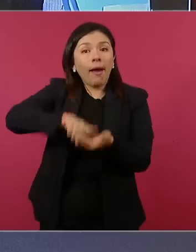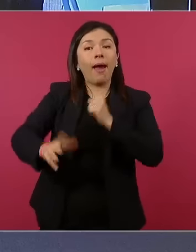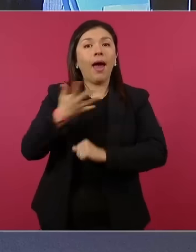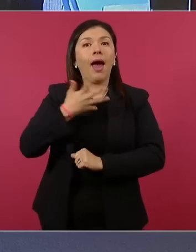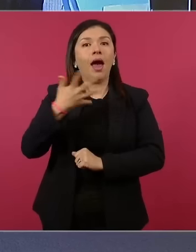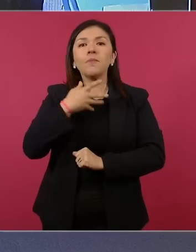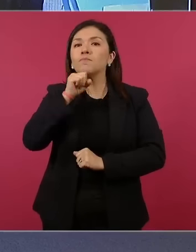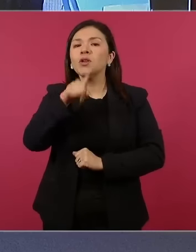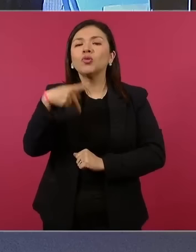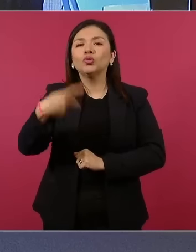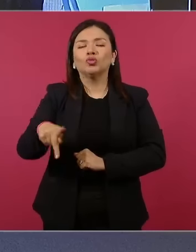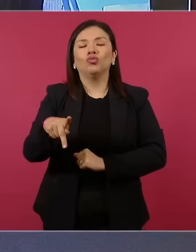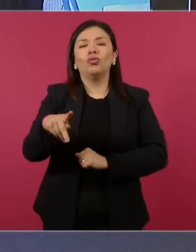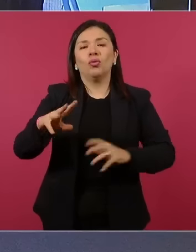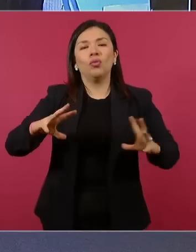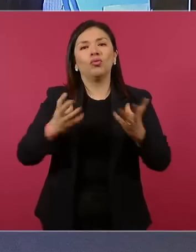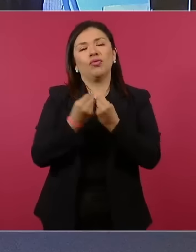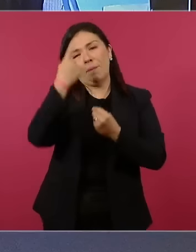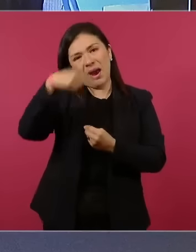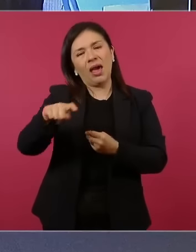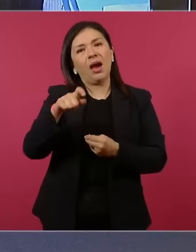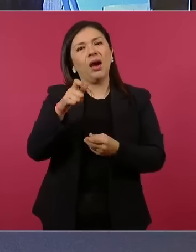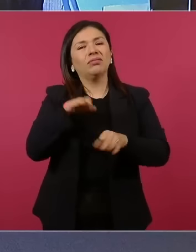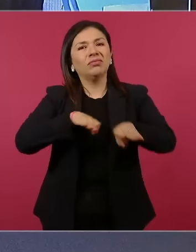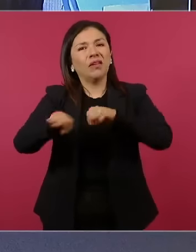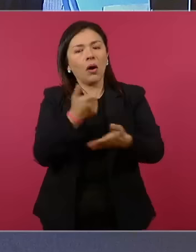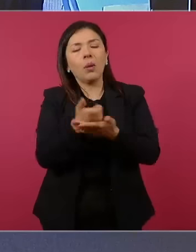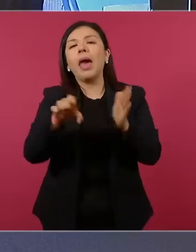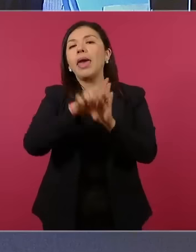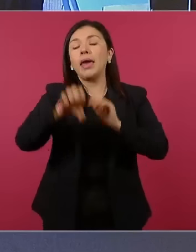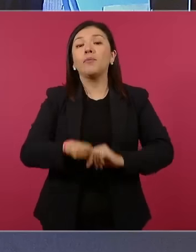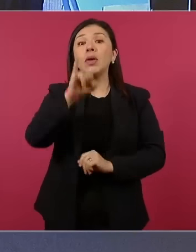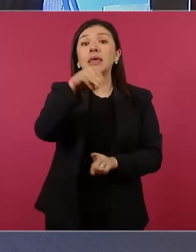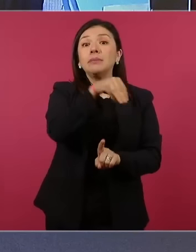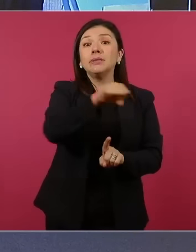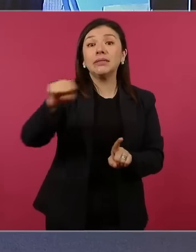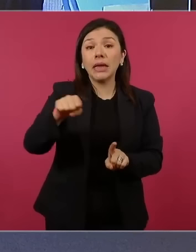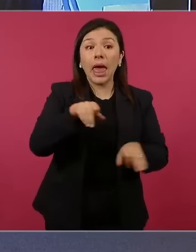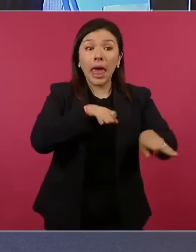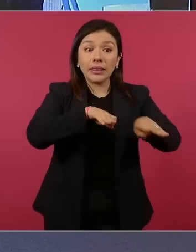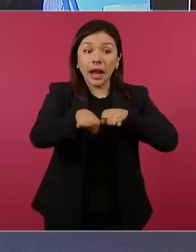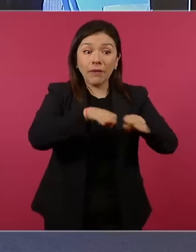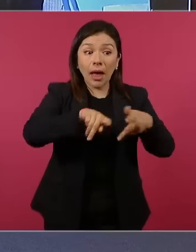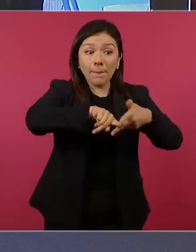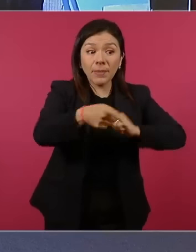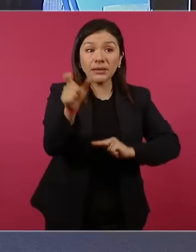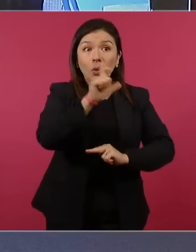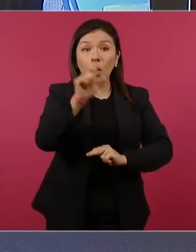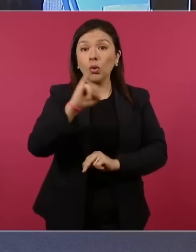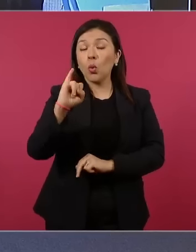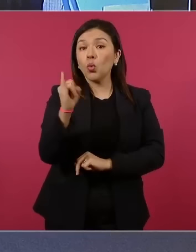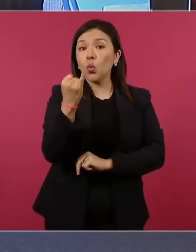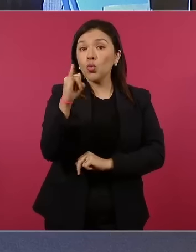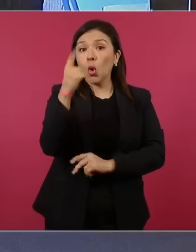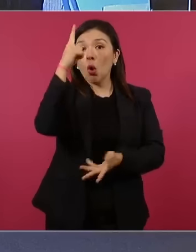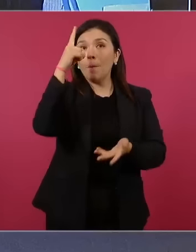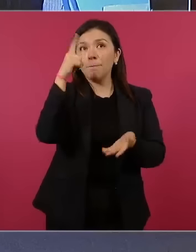de cuentas individuales. Es decir, en el caso del IMSS, quienes empezaron a trabajar después de junio de